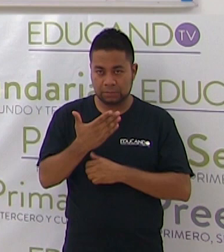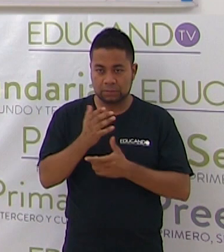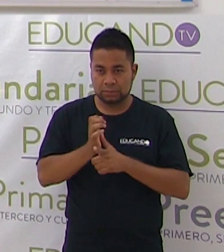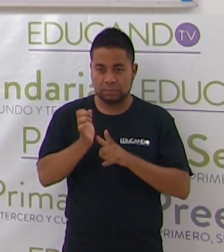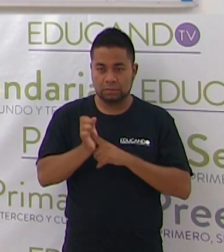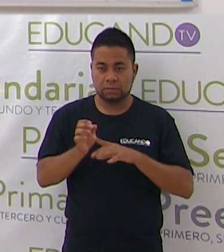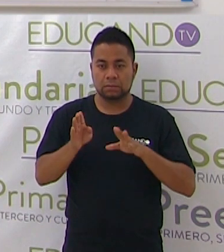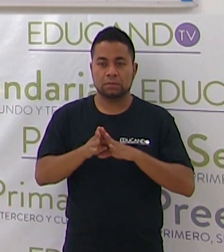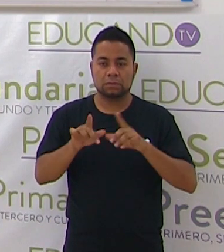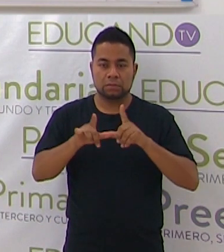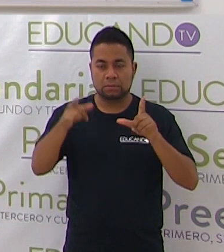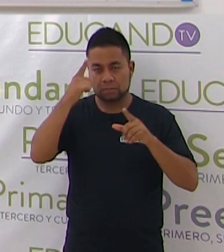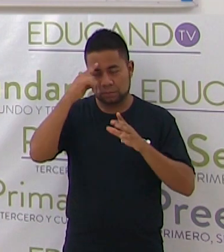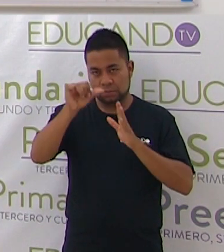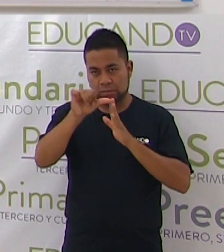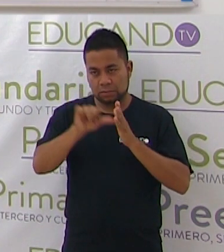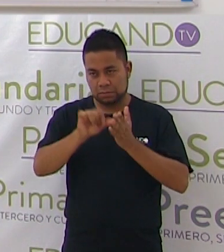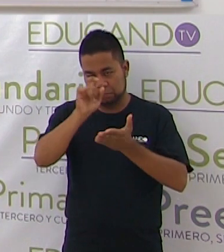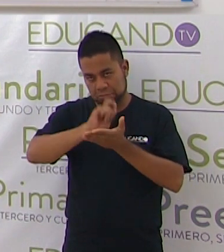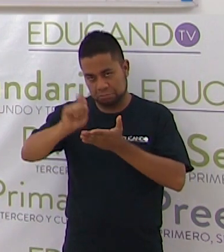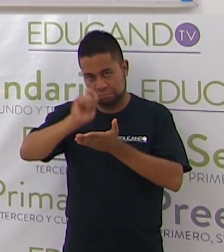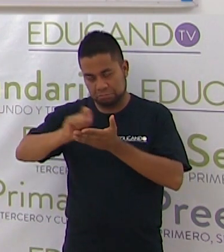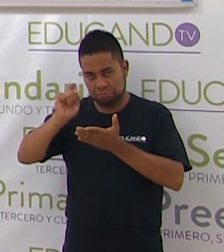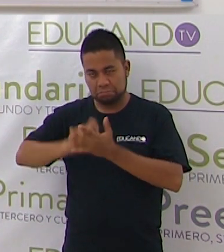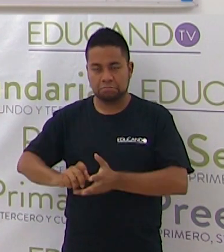ya están listos para escribir su artículo.